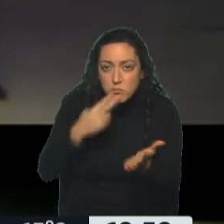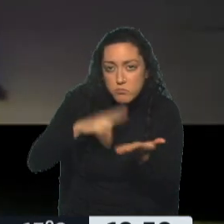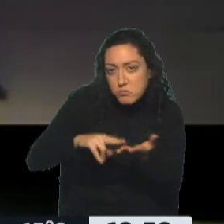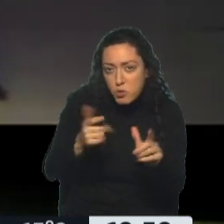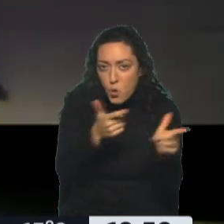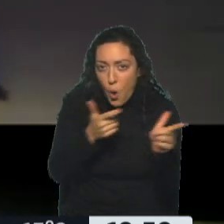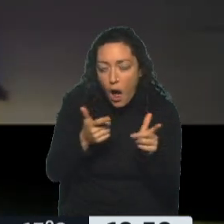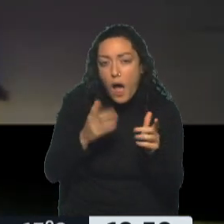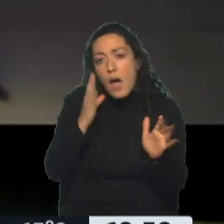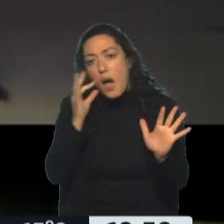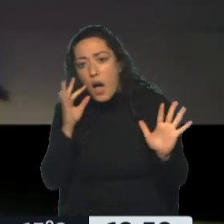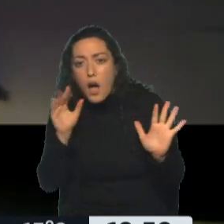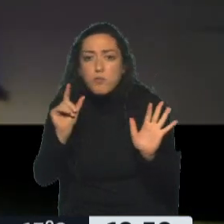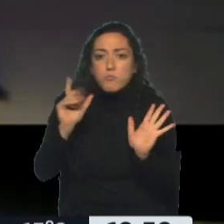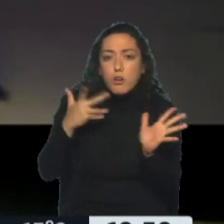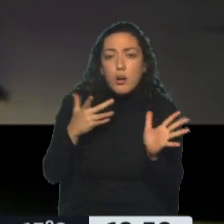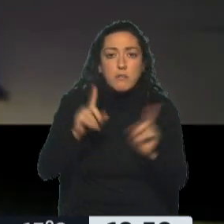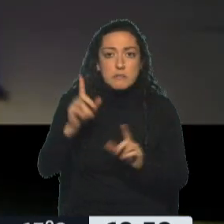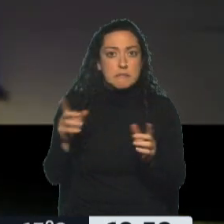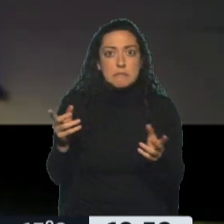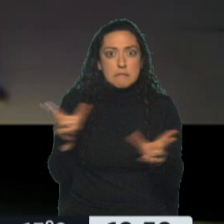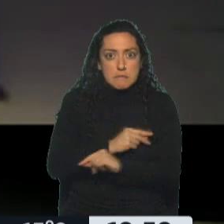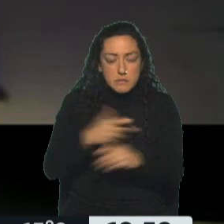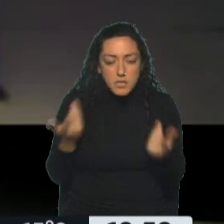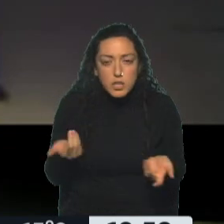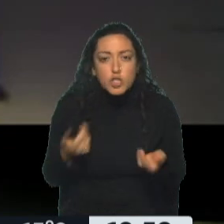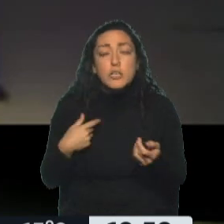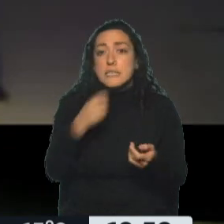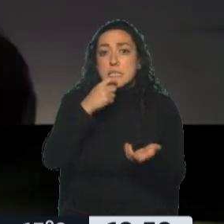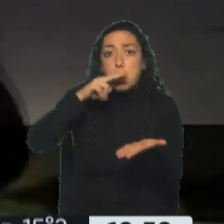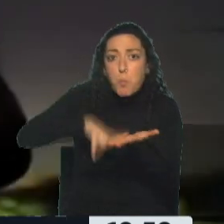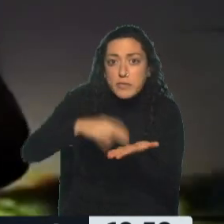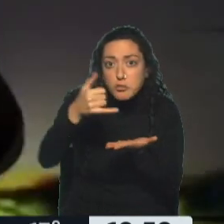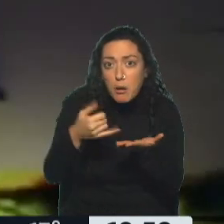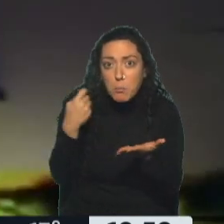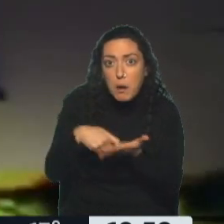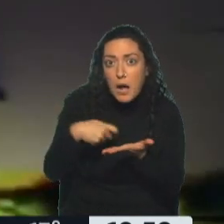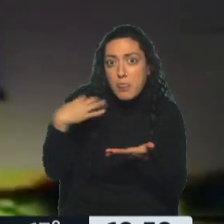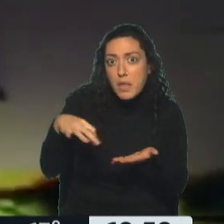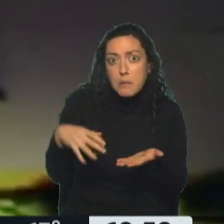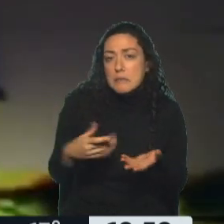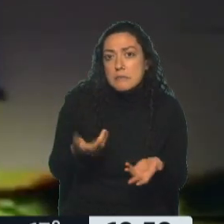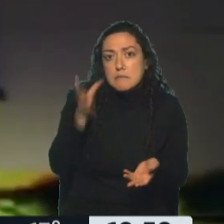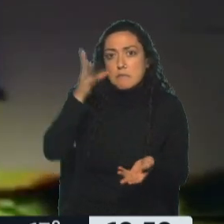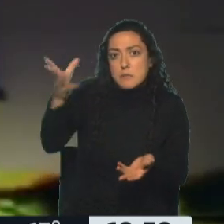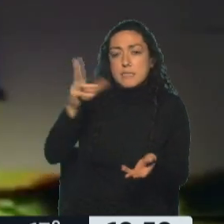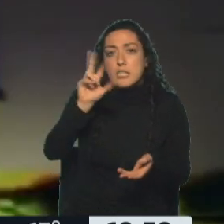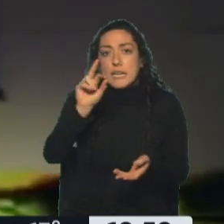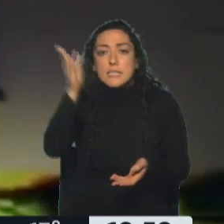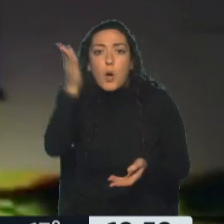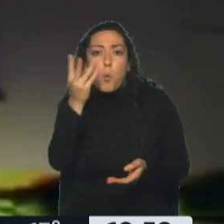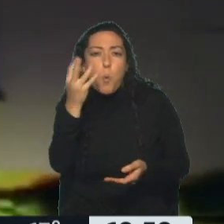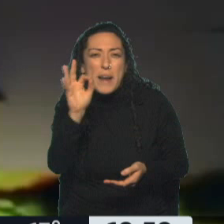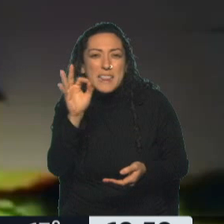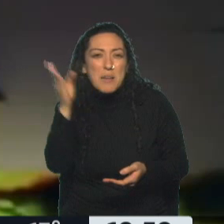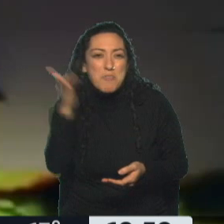en la caja y de pronto no tiene ni nada. Entonces, cuando llegan los impuestos, son tan grandes que le quitan entre el 30 y el